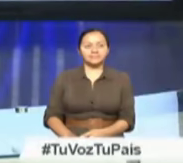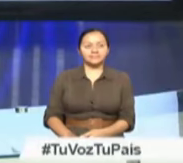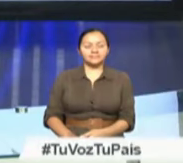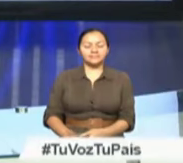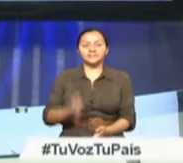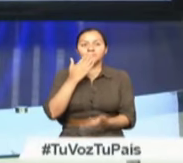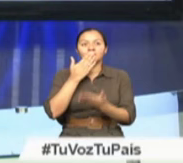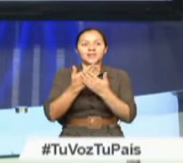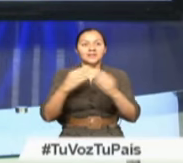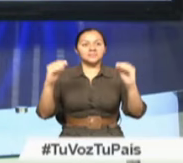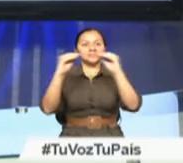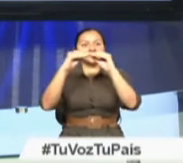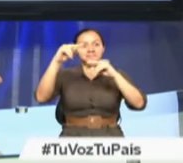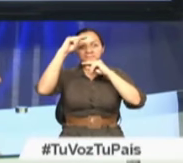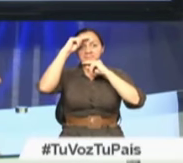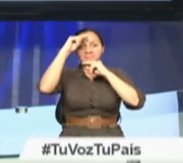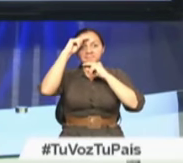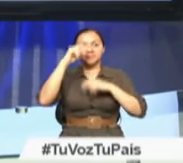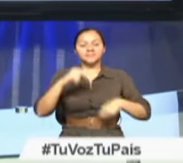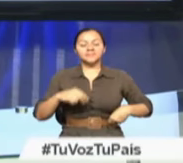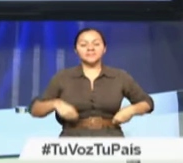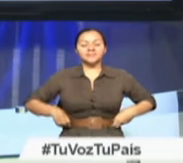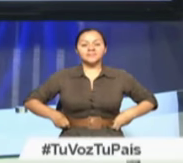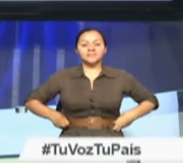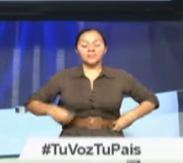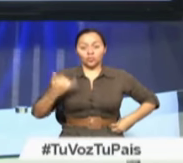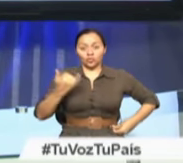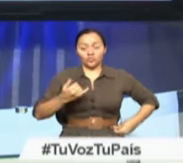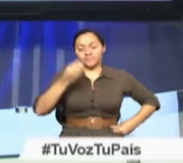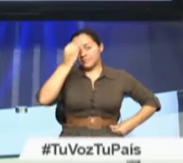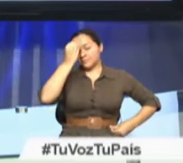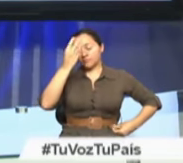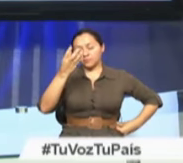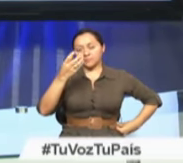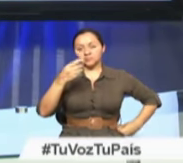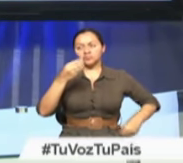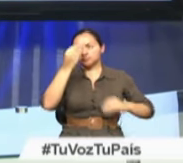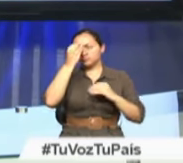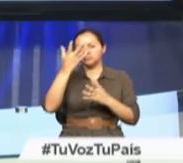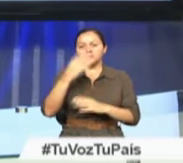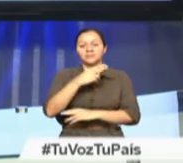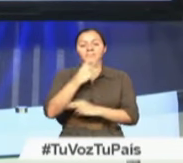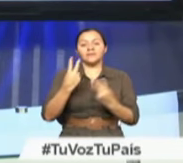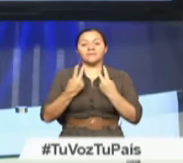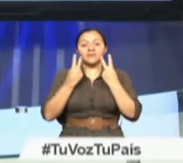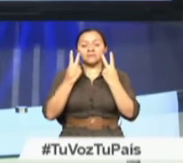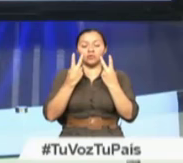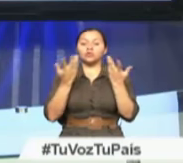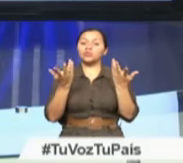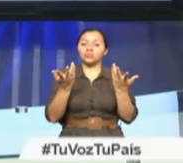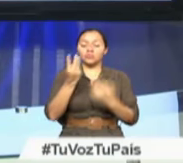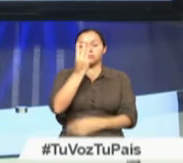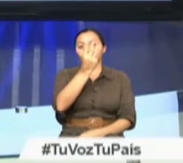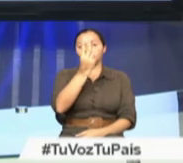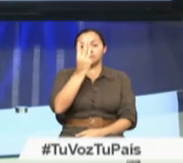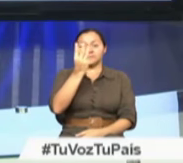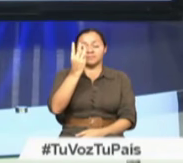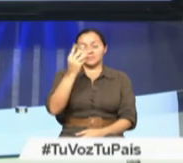Gracias por continuar con nosotros. Les recordamos que este informativo se retransmite en vivo a través de